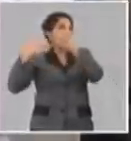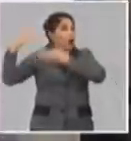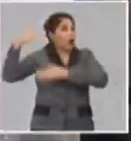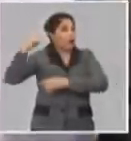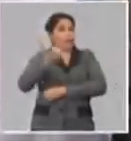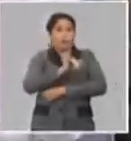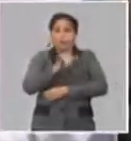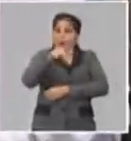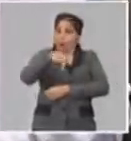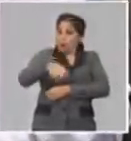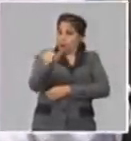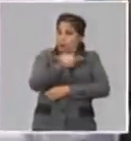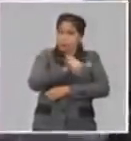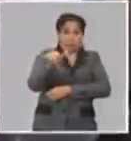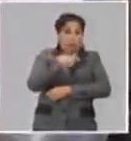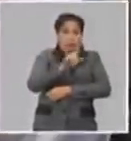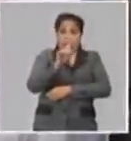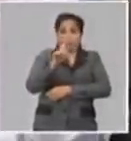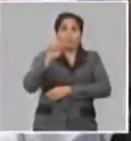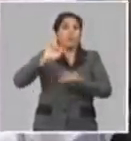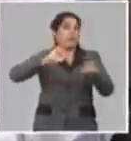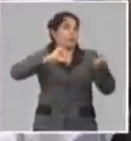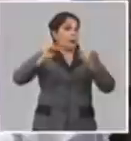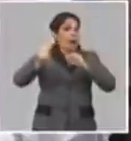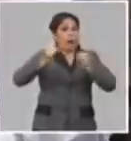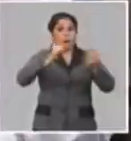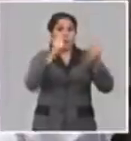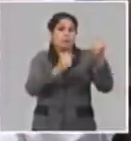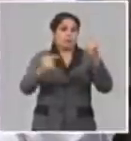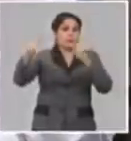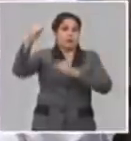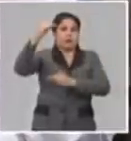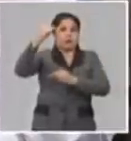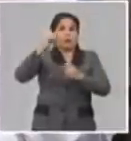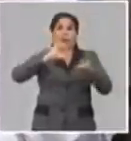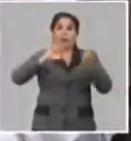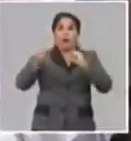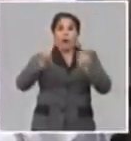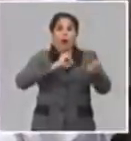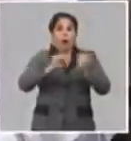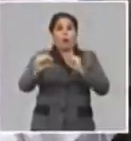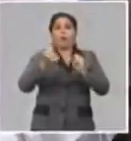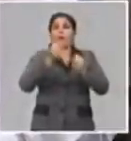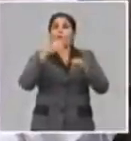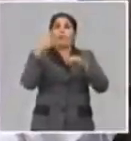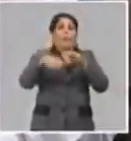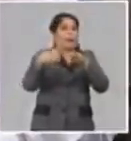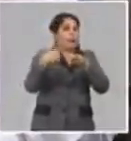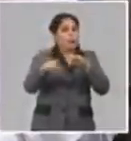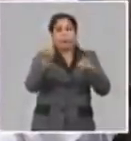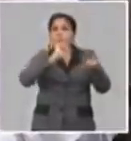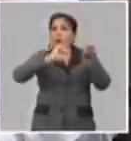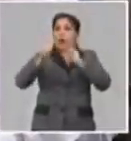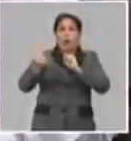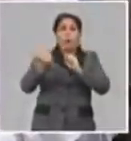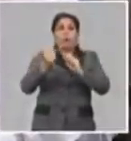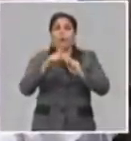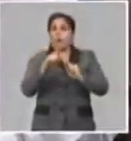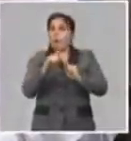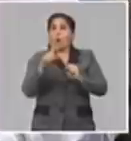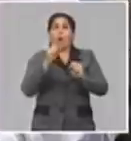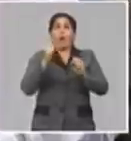habitual y donde el ahorro es primario. El ahorro sobre la base que siempre hemos planteado, que no es dejar de